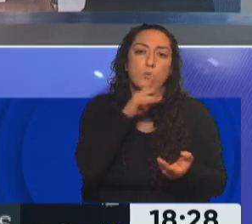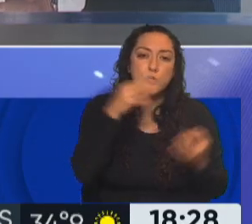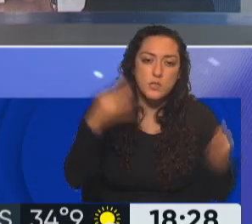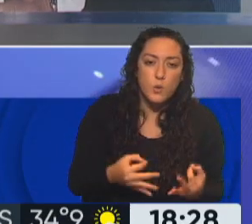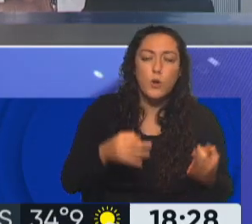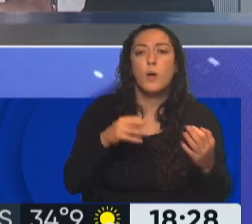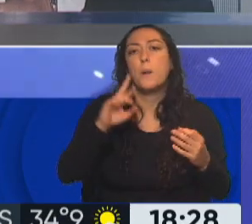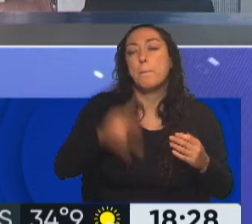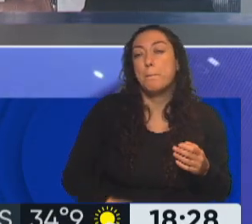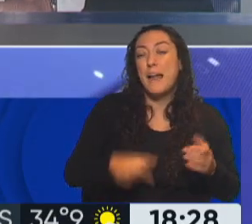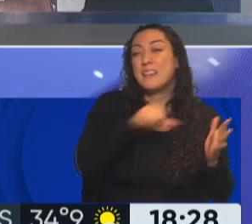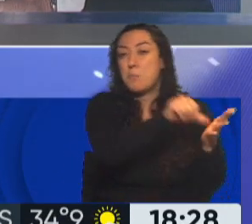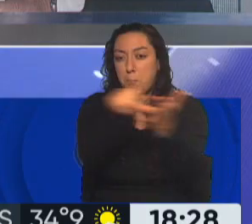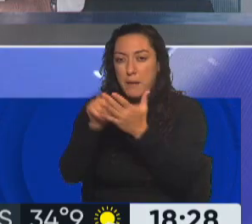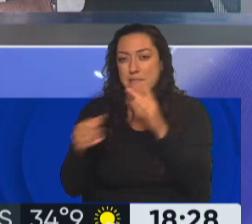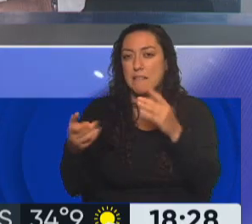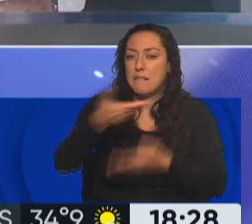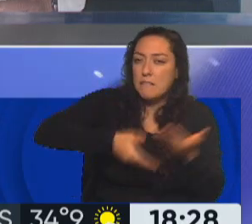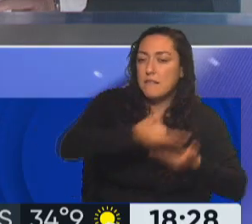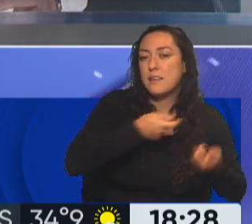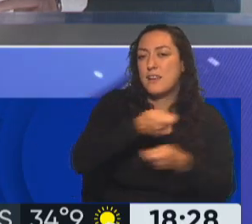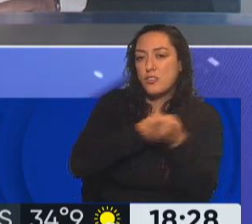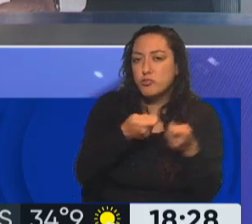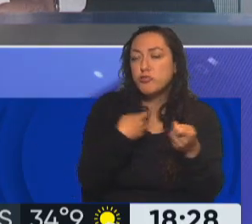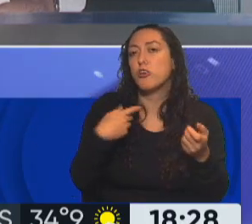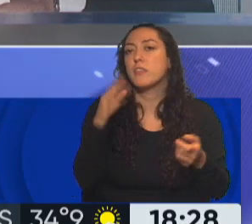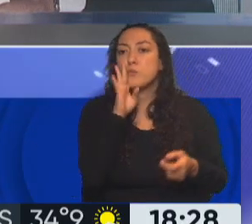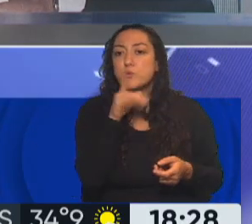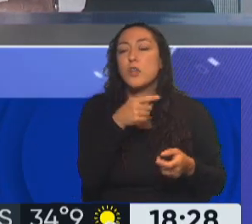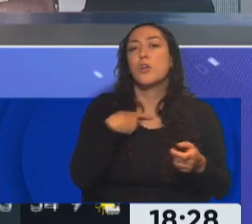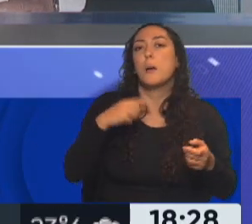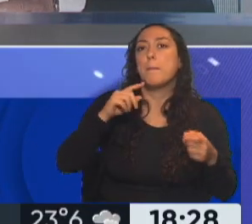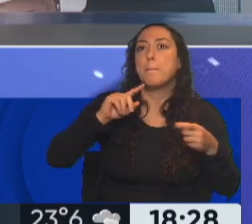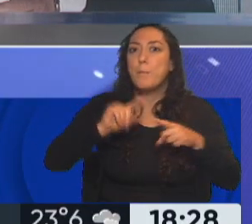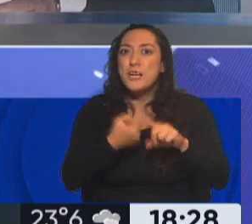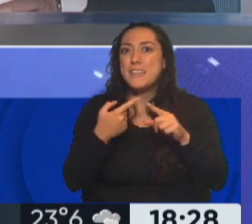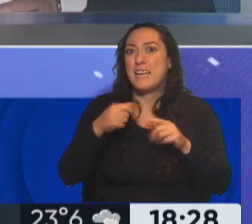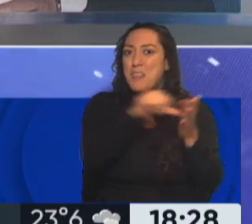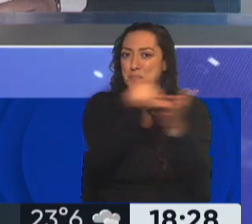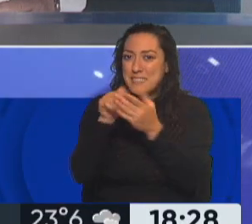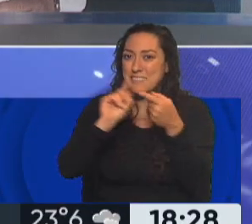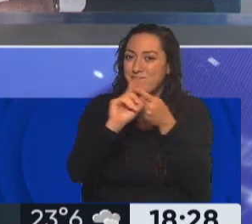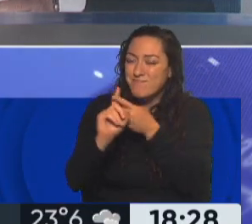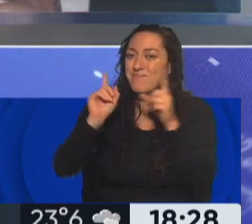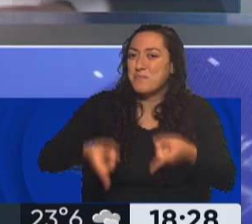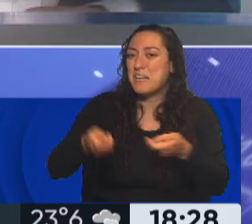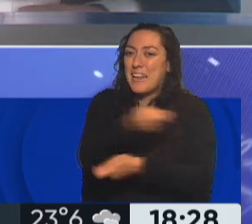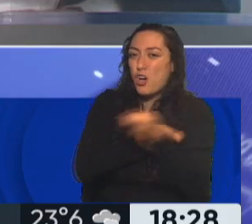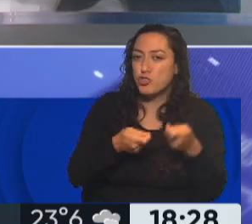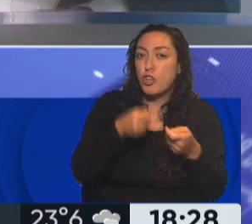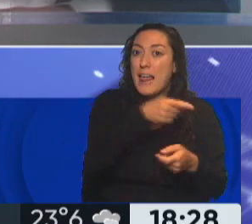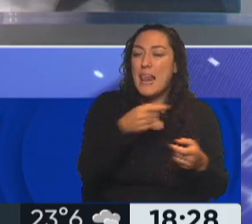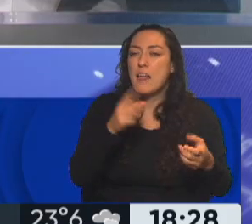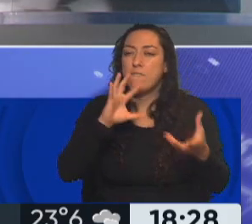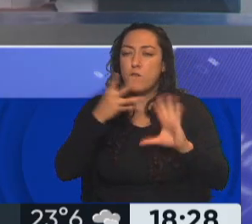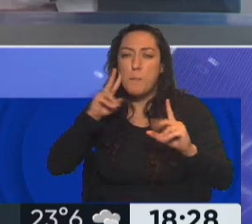exterior de Estados Unidos es una mezcla de política exterior y negocios, ¿no? Y yo creo que a esto apunta. Trump tiene una visión de